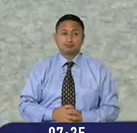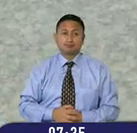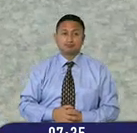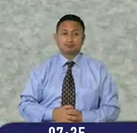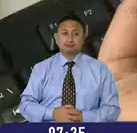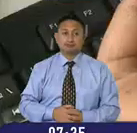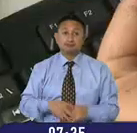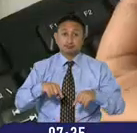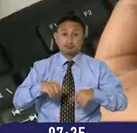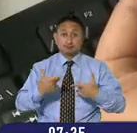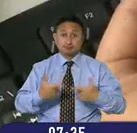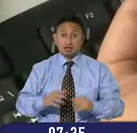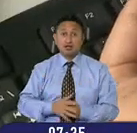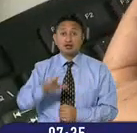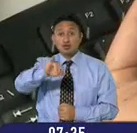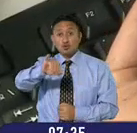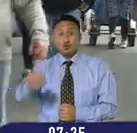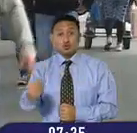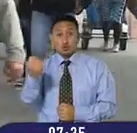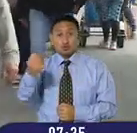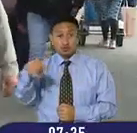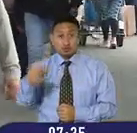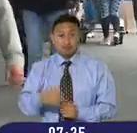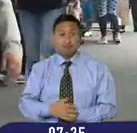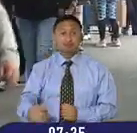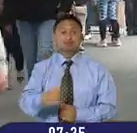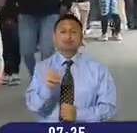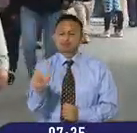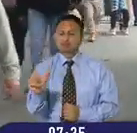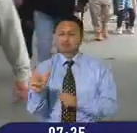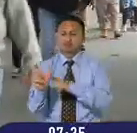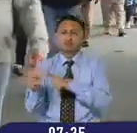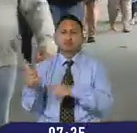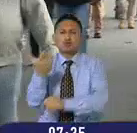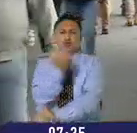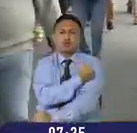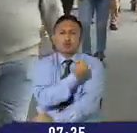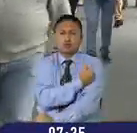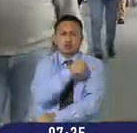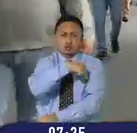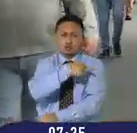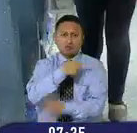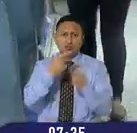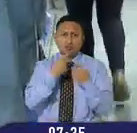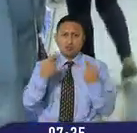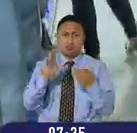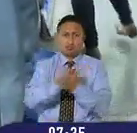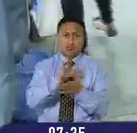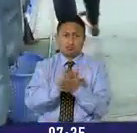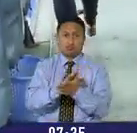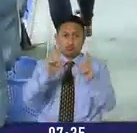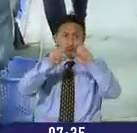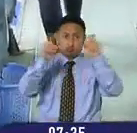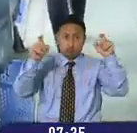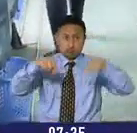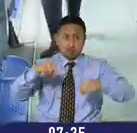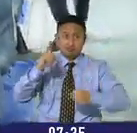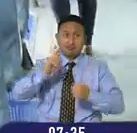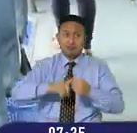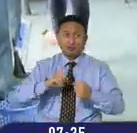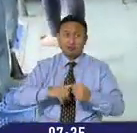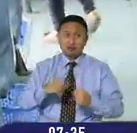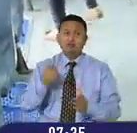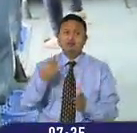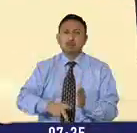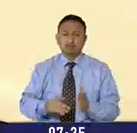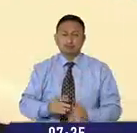Finalmente se definió este jueves qué pasará con el carnet de vacunación en el transporte público escolar e institucional del Distrito Metropolitano de